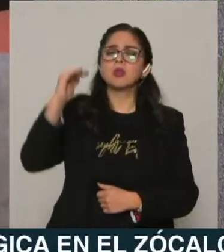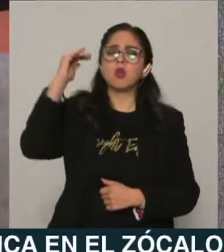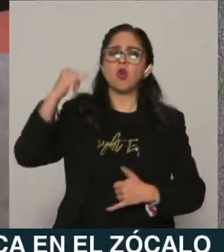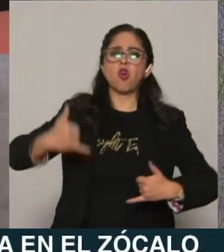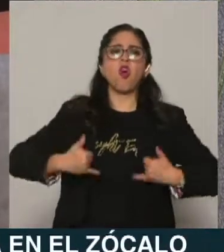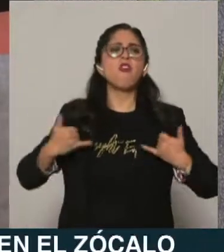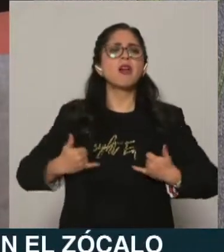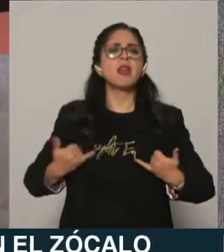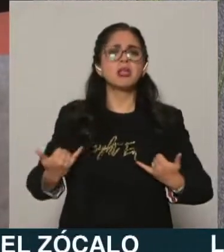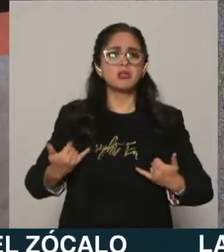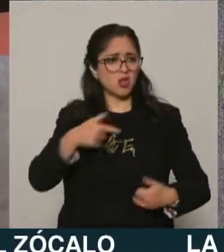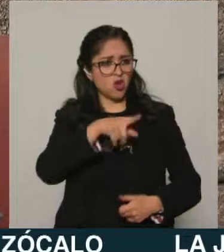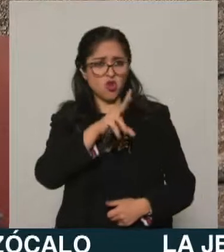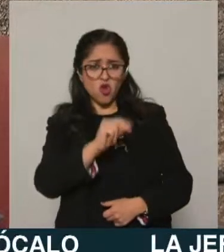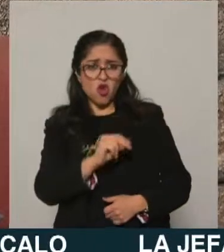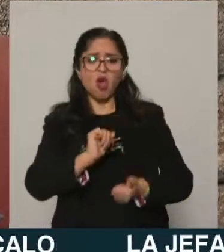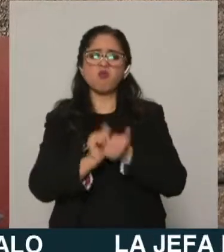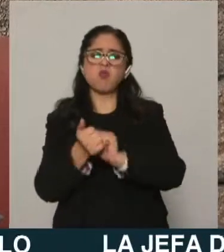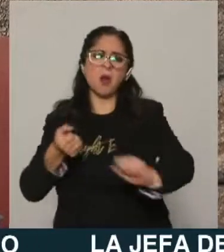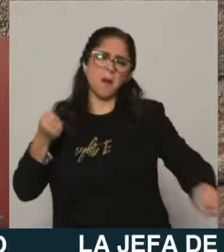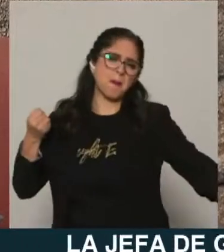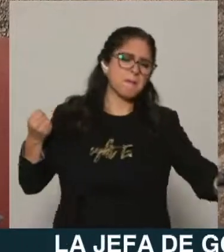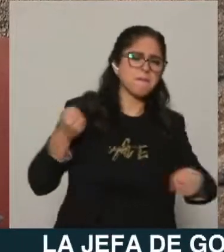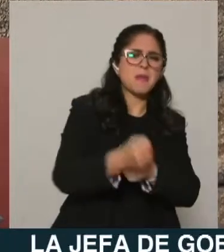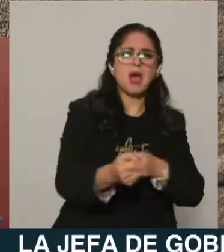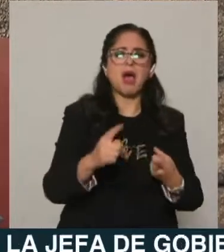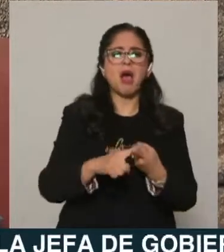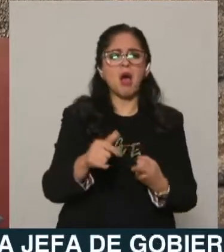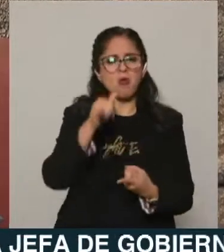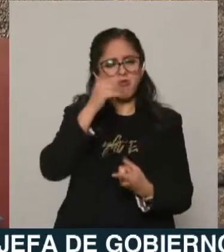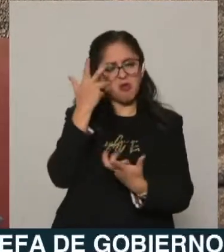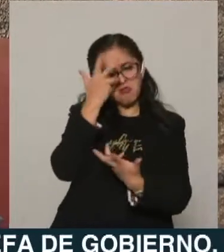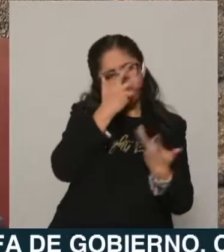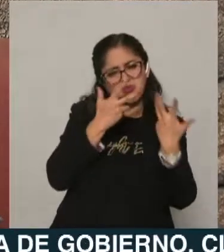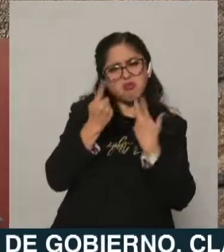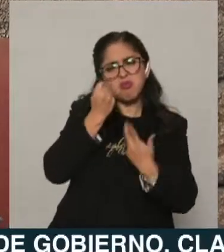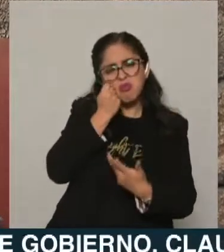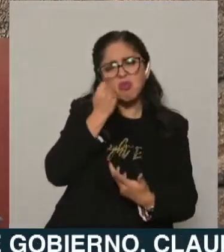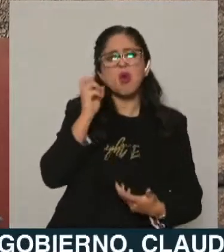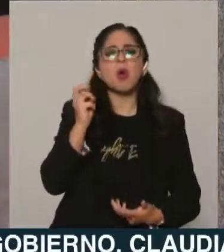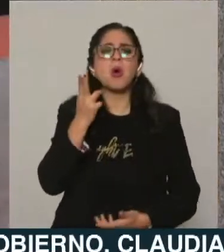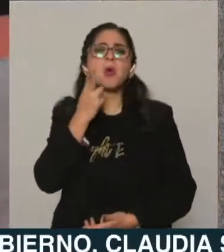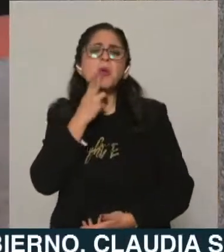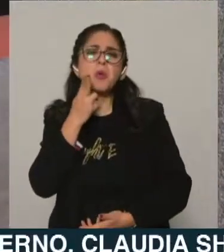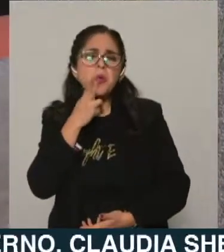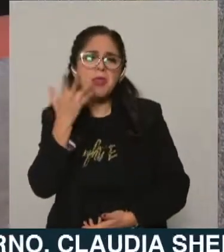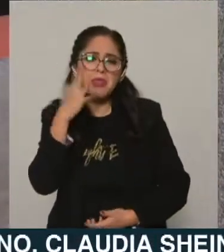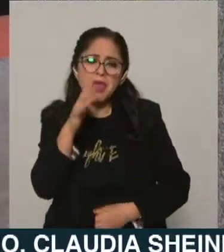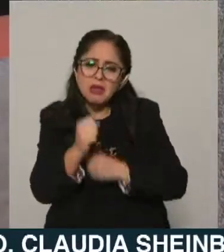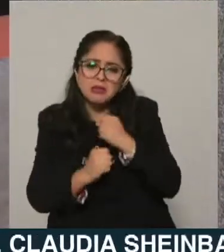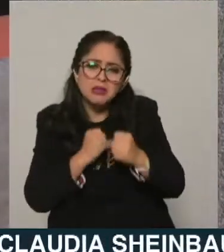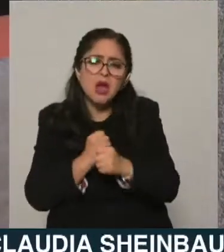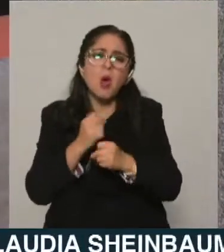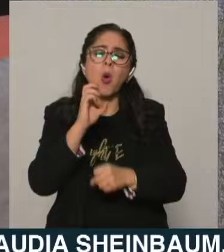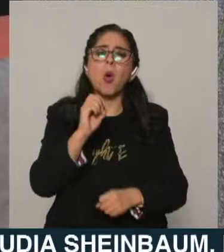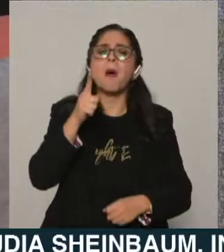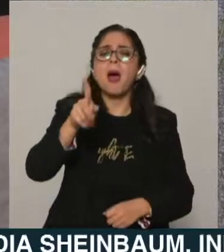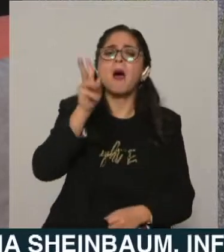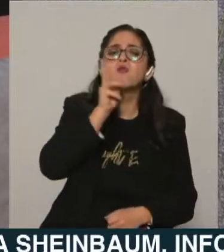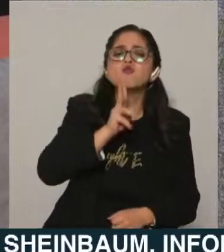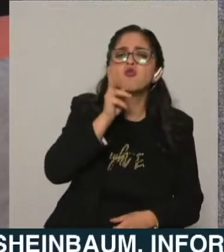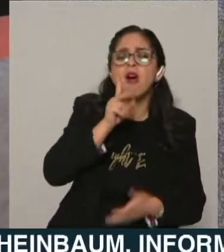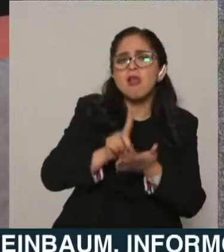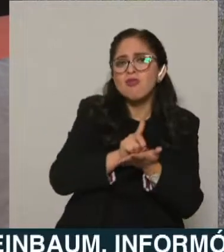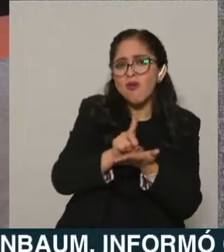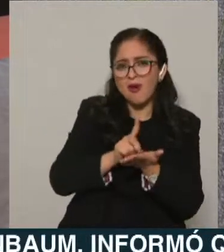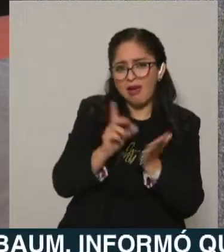con golpes, con alcoholismo exacerbado, fuman a los 10 años, drogas, etcétera, y empiezan como con ciertas